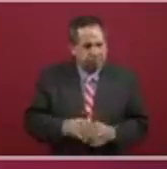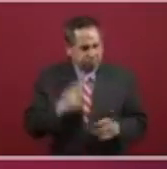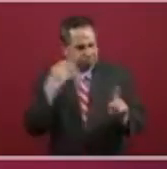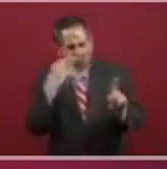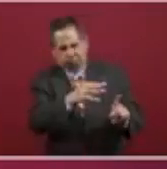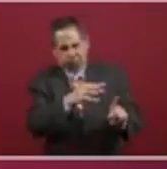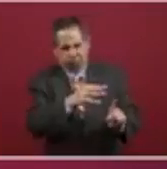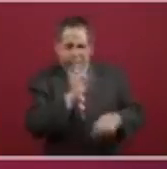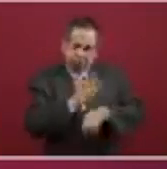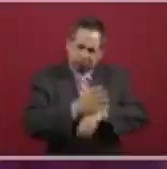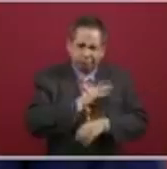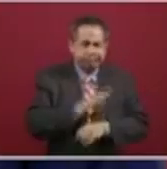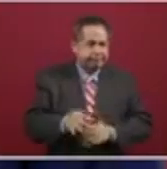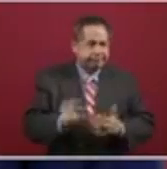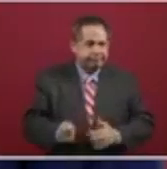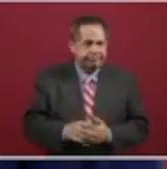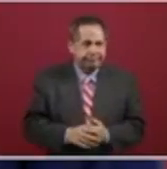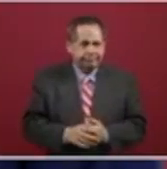se puede lograr